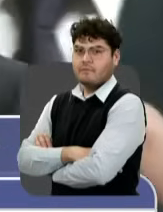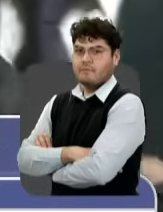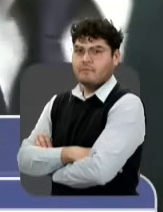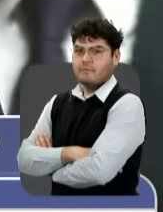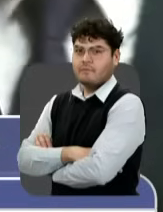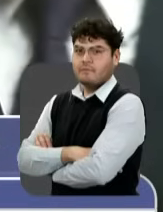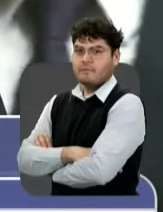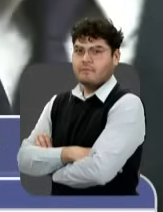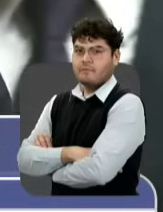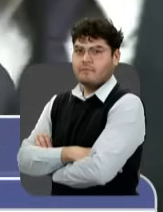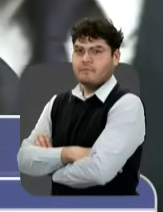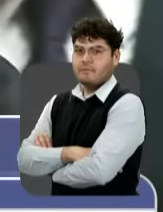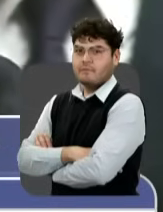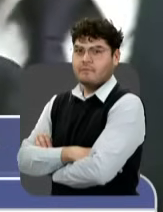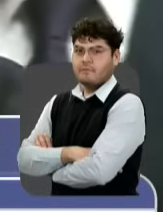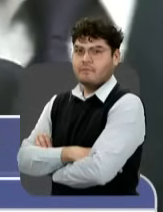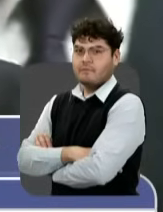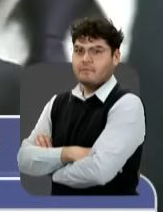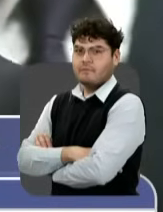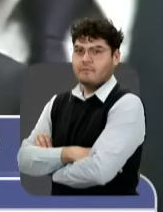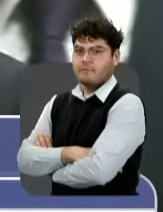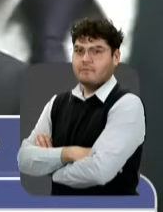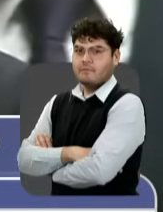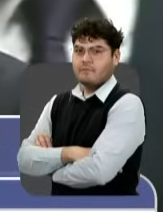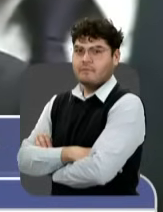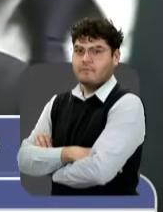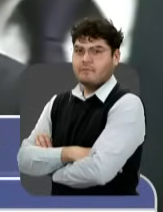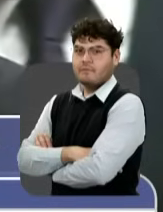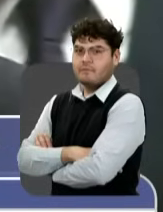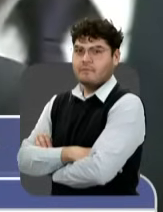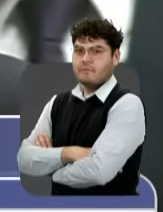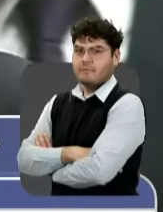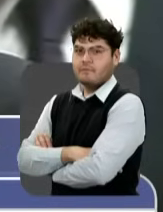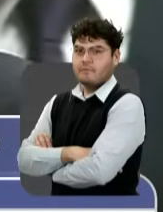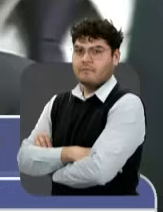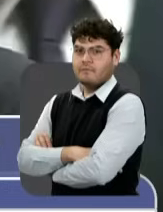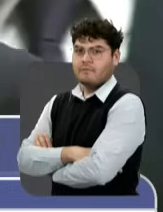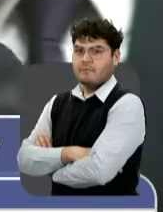Sauer, que ellos están hoy día cumpliendo con la prisión preventiva al interior de Capitán Javier. Ahora,